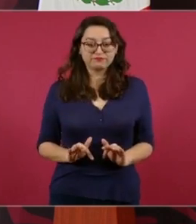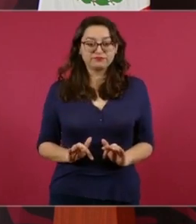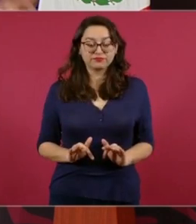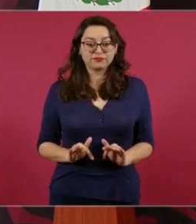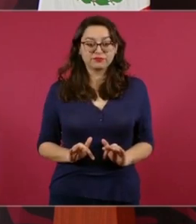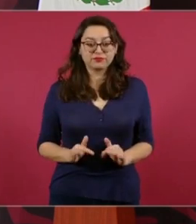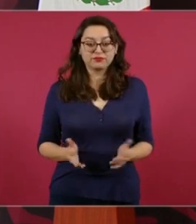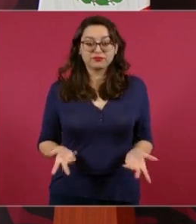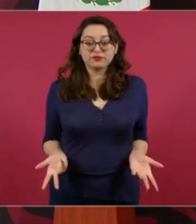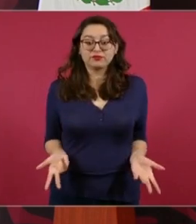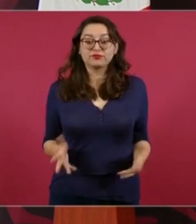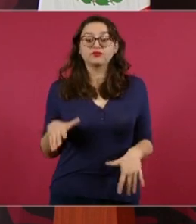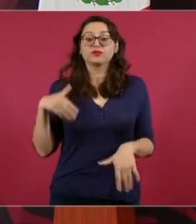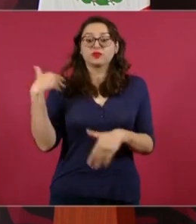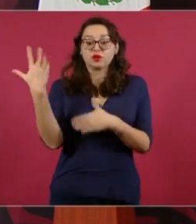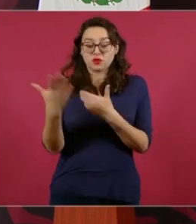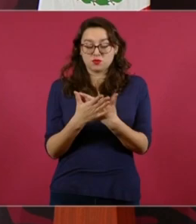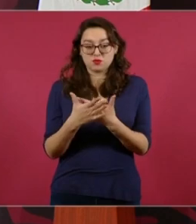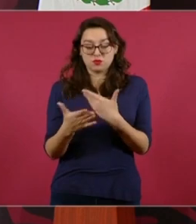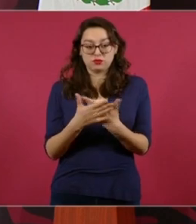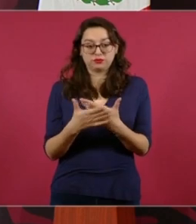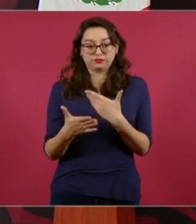yo entrego en